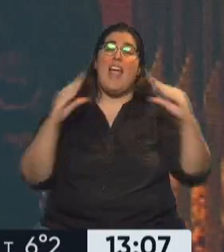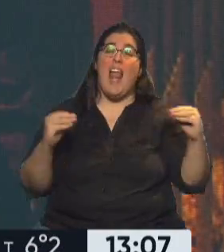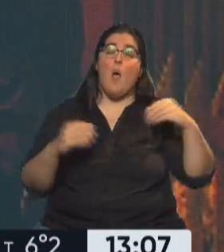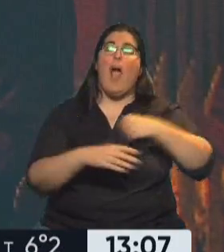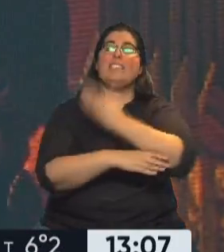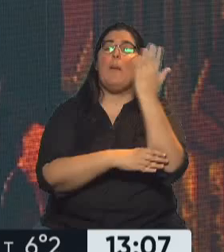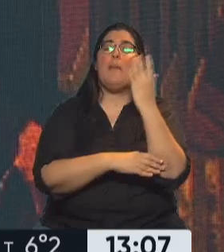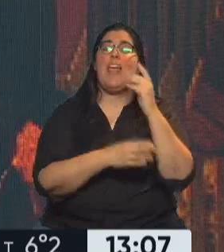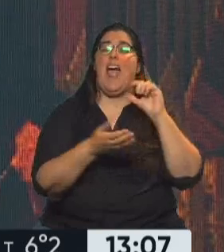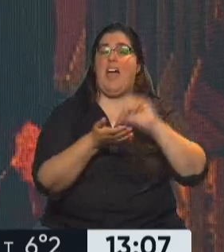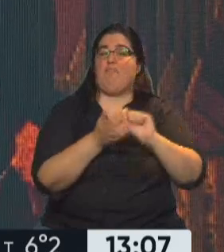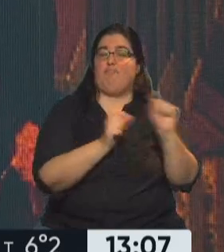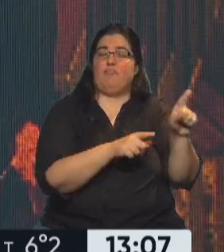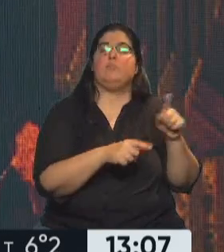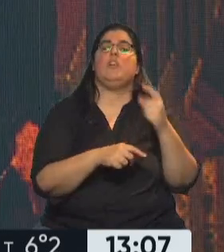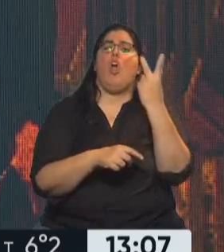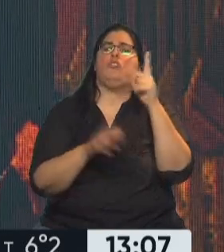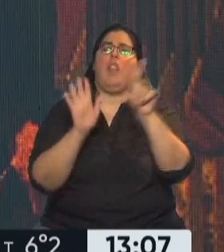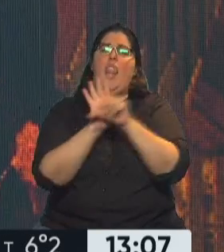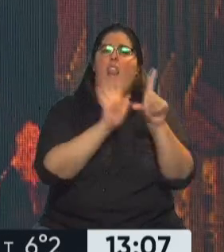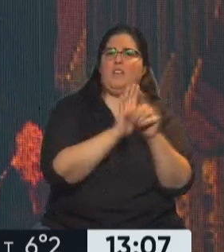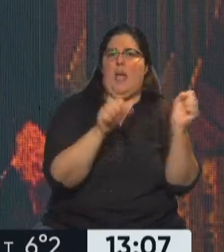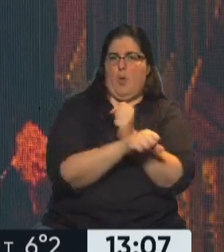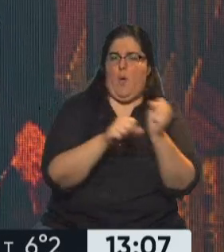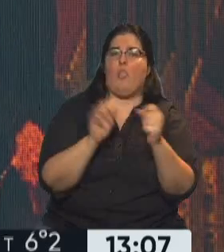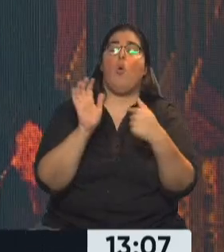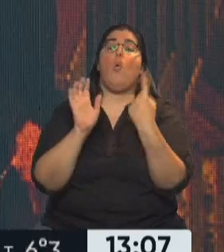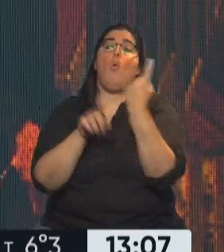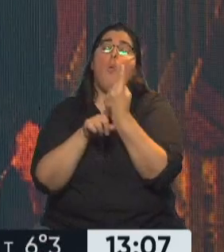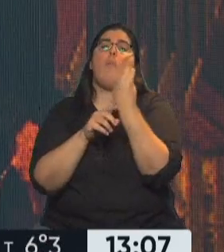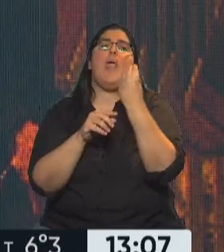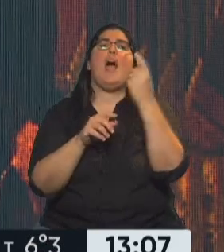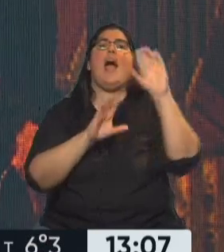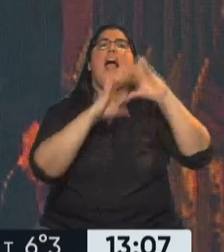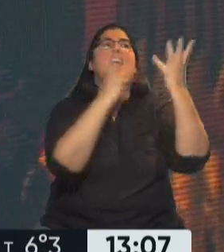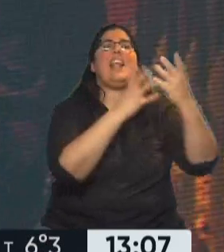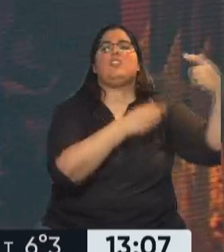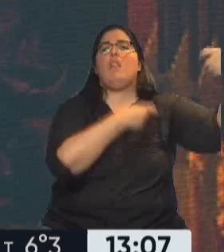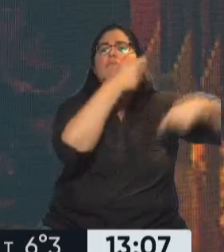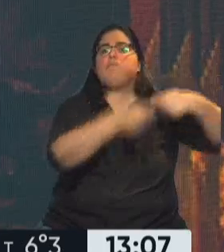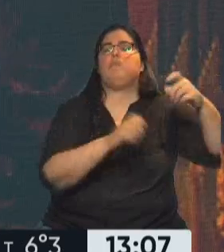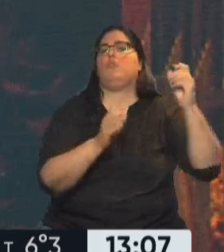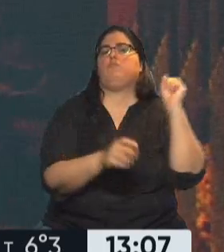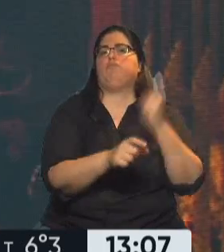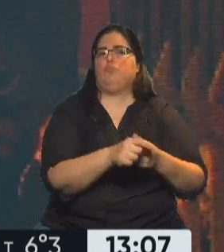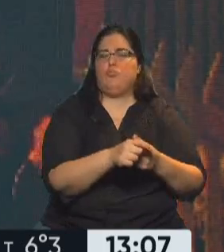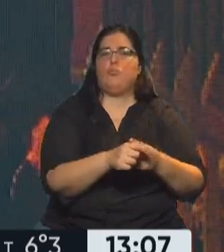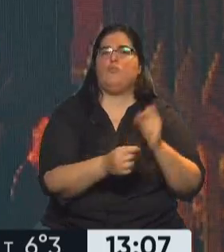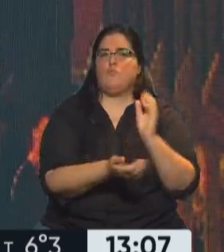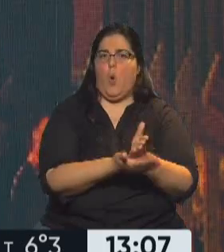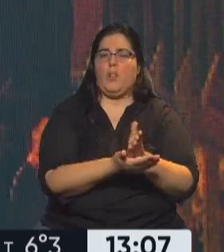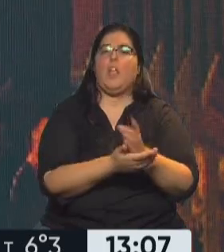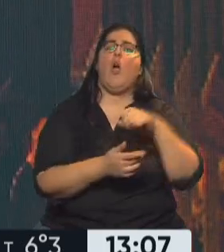votó 2 leyes, una para castigar la incitación a la intervención extranjera y otra, una ley de agentes extranjeros